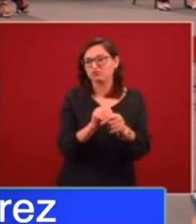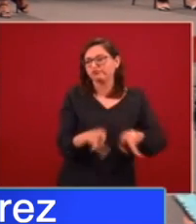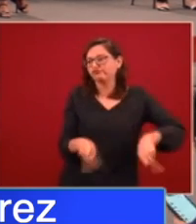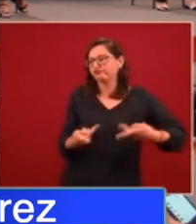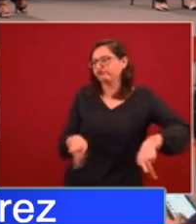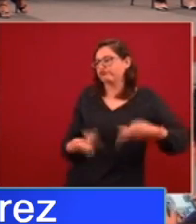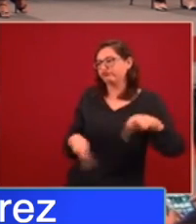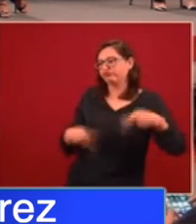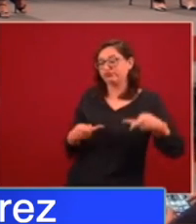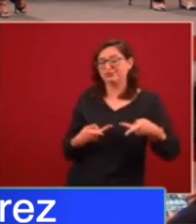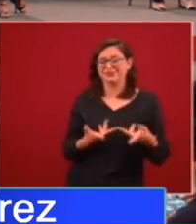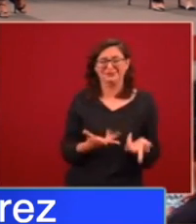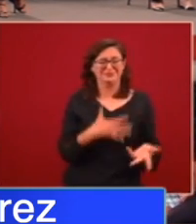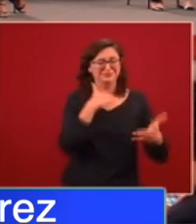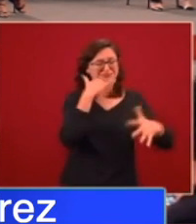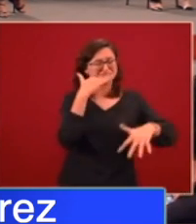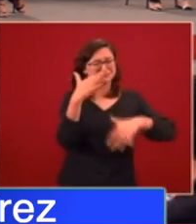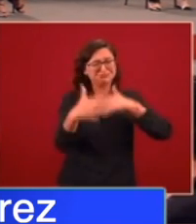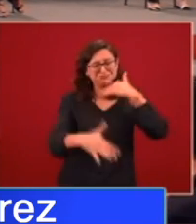mucha corrupción,